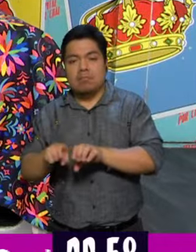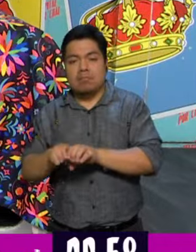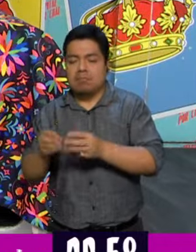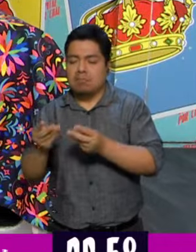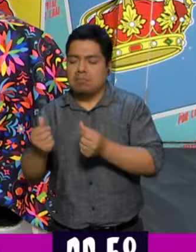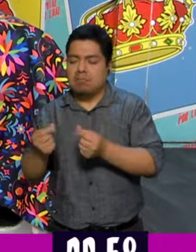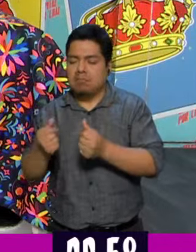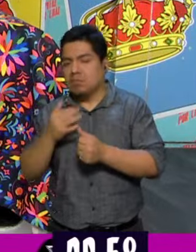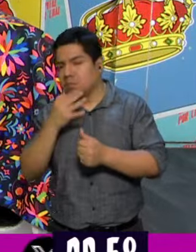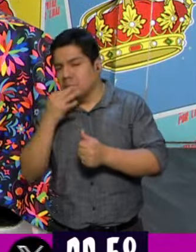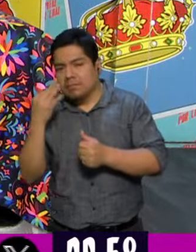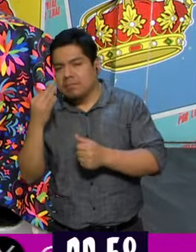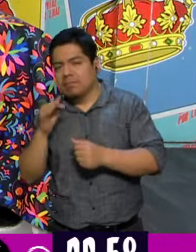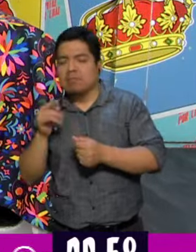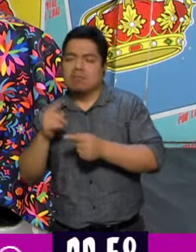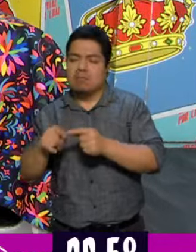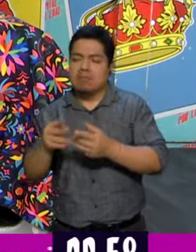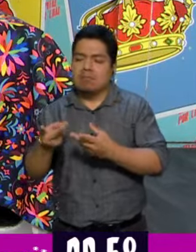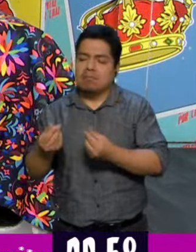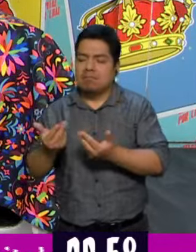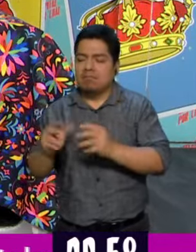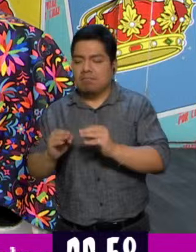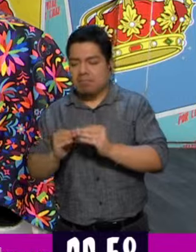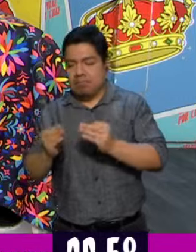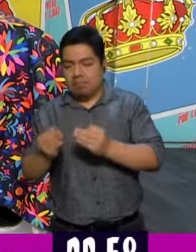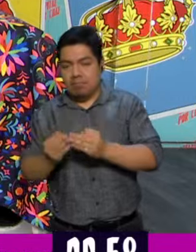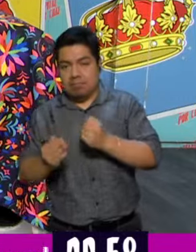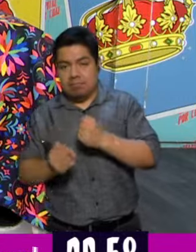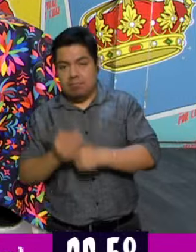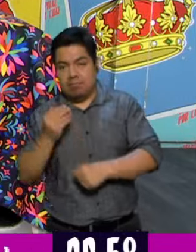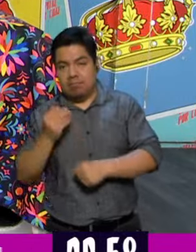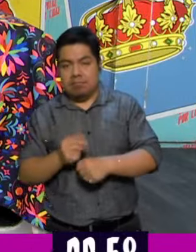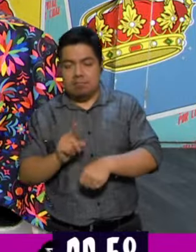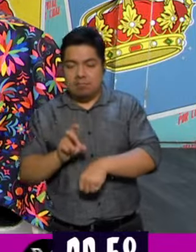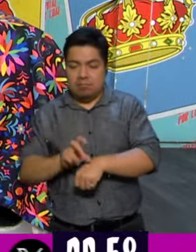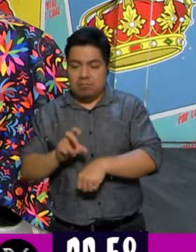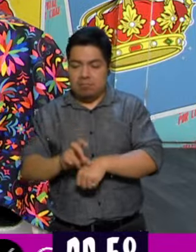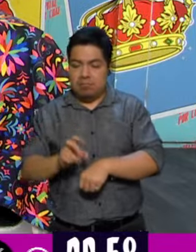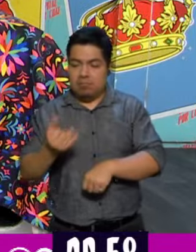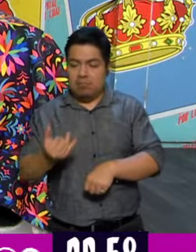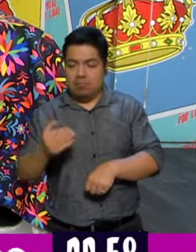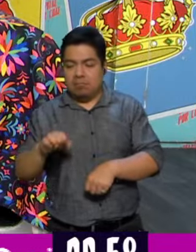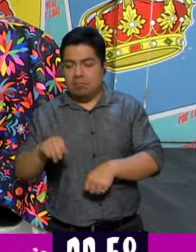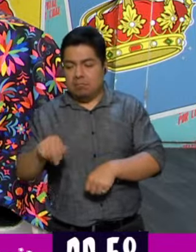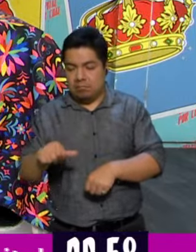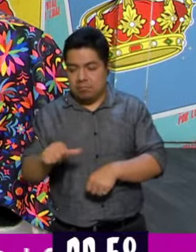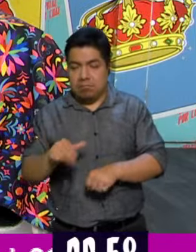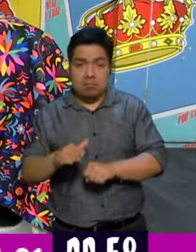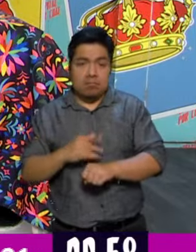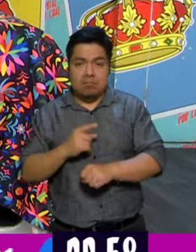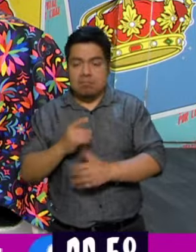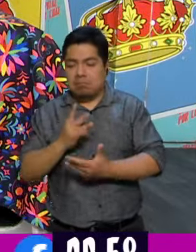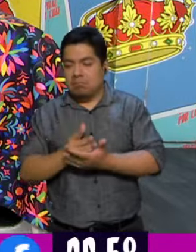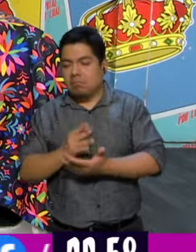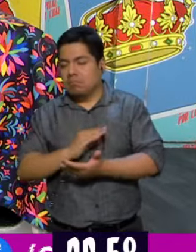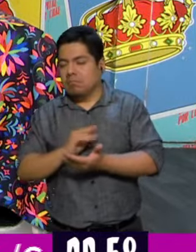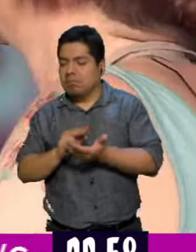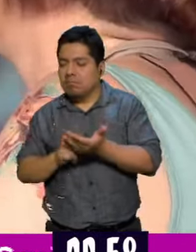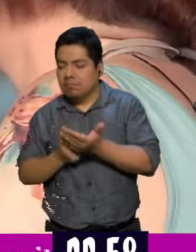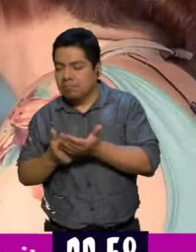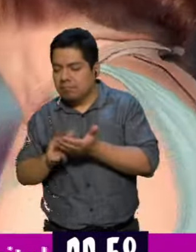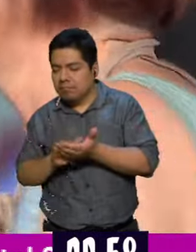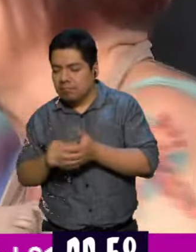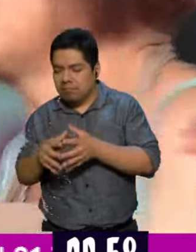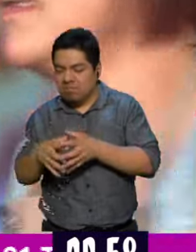textura, sabor o en qué? En la textura. Entonces, ¿usted por qué usa pura yema? ¿Cómo, qué textura pues, queda? Pues me gusta que quede más como natilla, no que